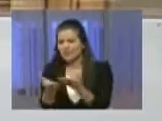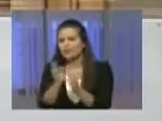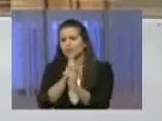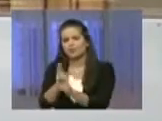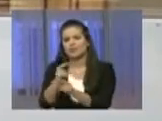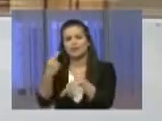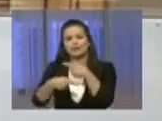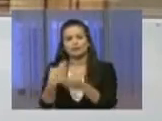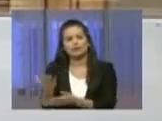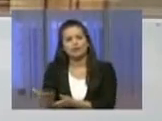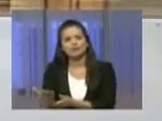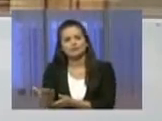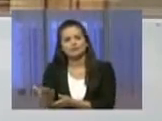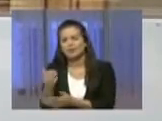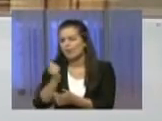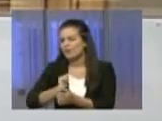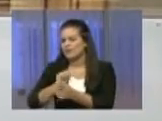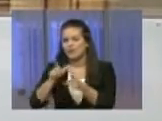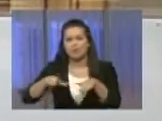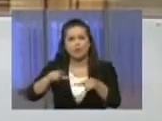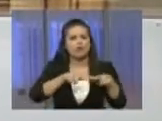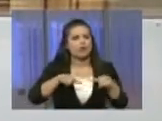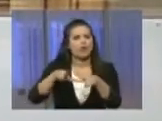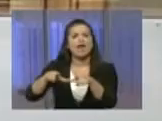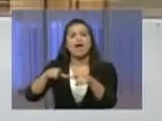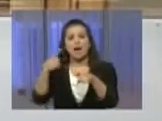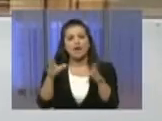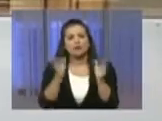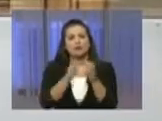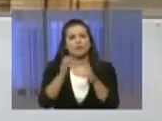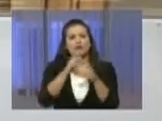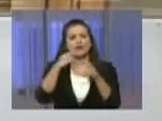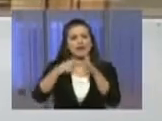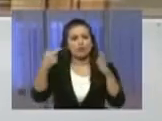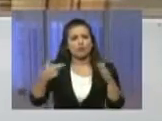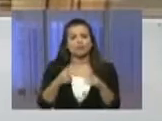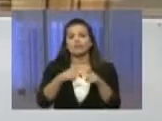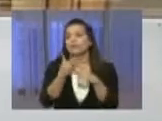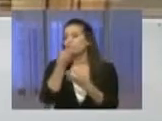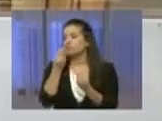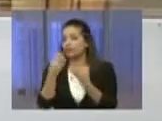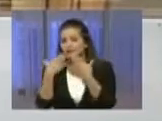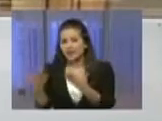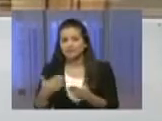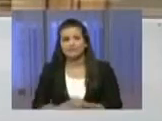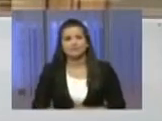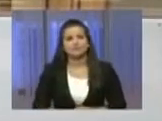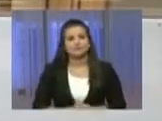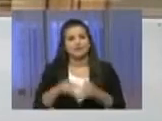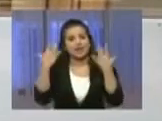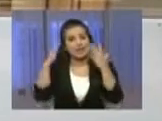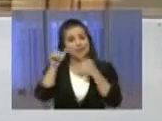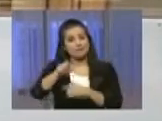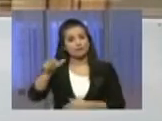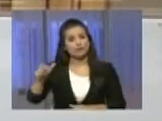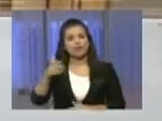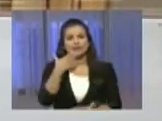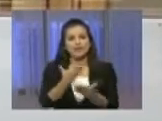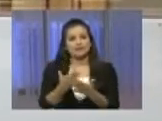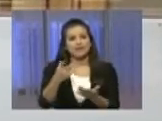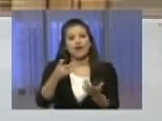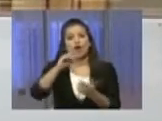Revolución a través del movimiento de jóvenes recreadores así que bueno Muchas gracias compañero Jorge